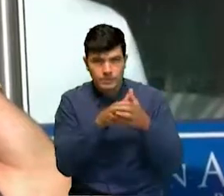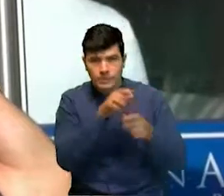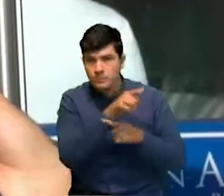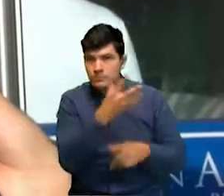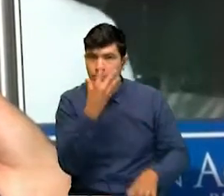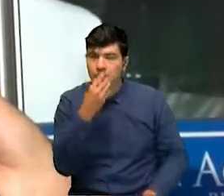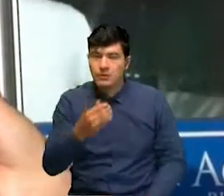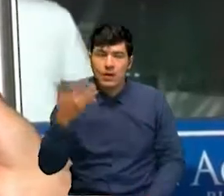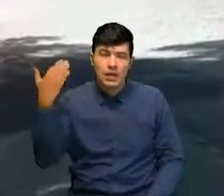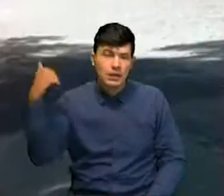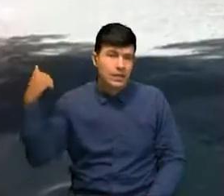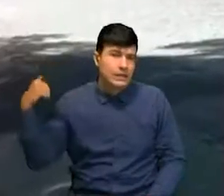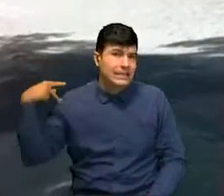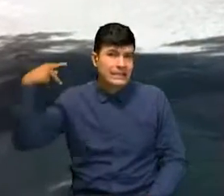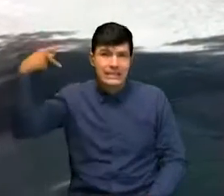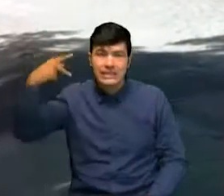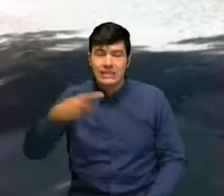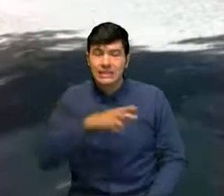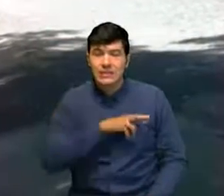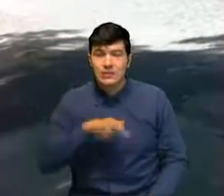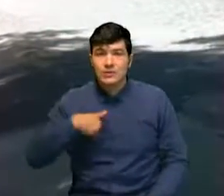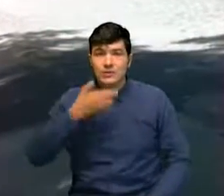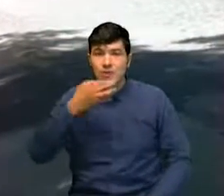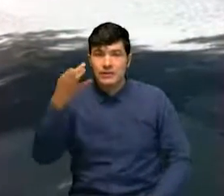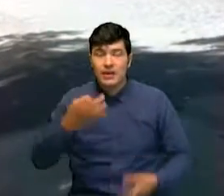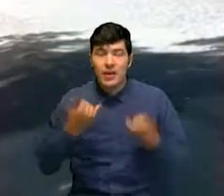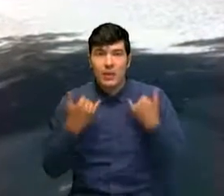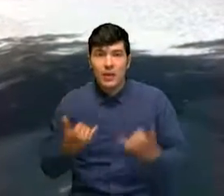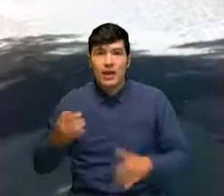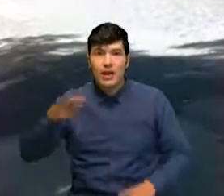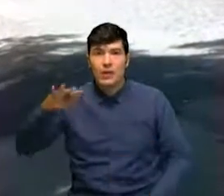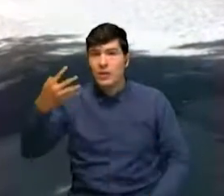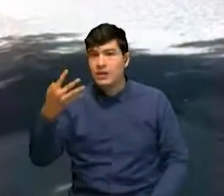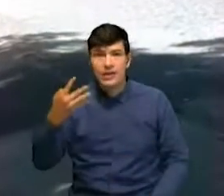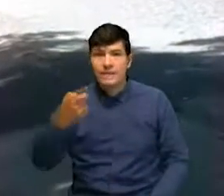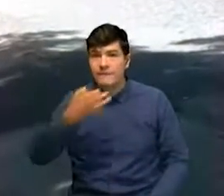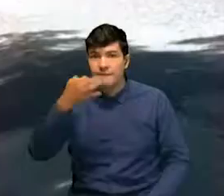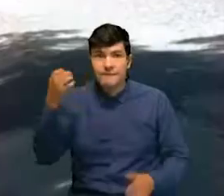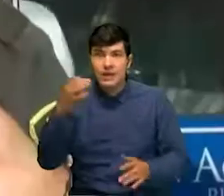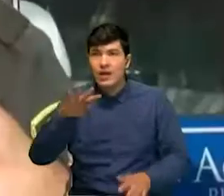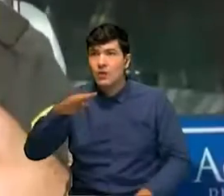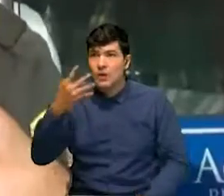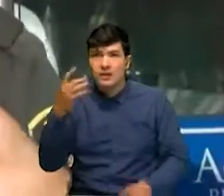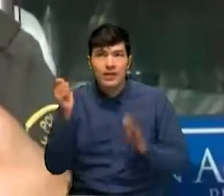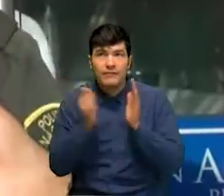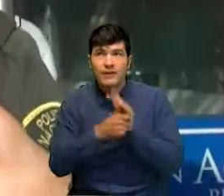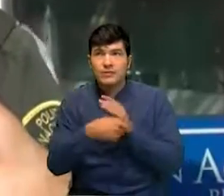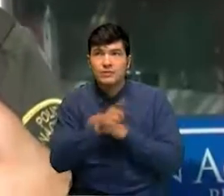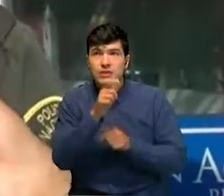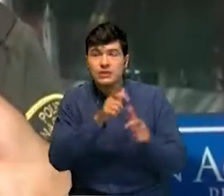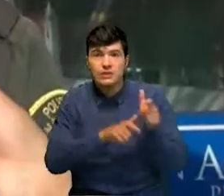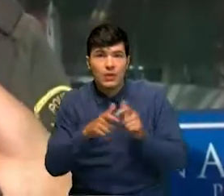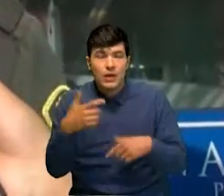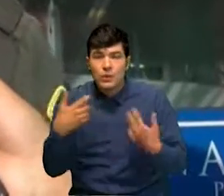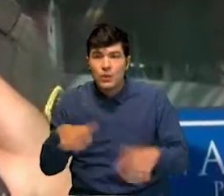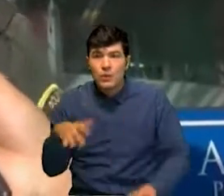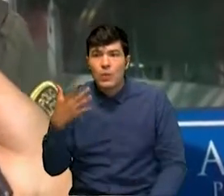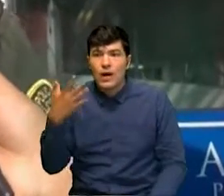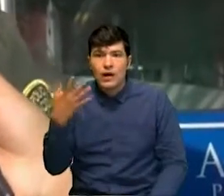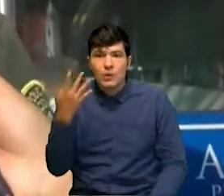nosotros ya en este momento de la cuarta generación delincuentes de narcotraficantes de estos grupos